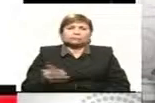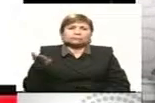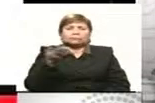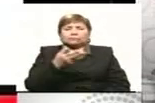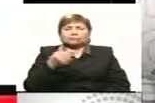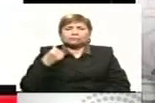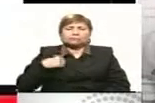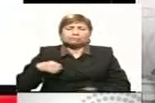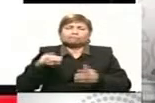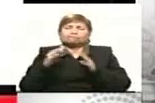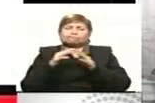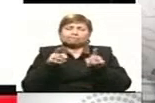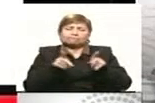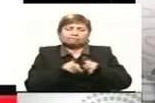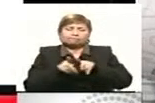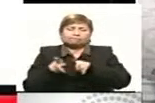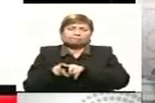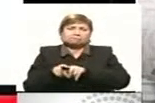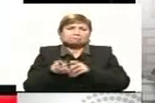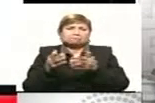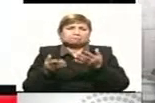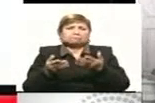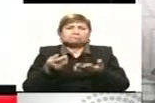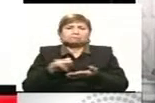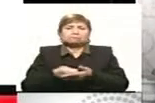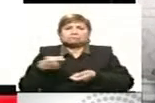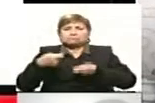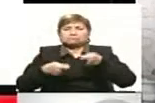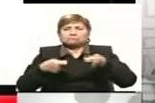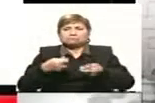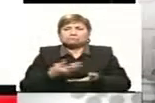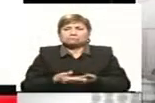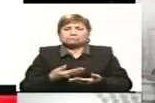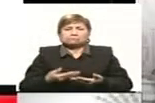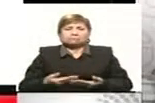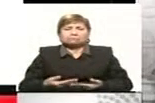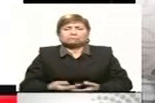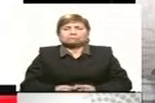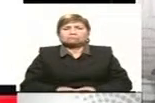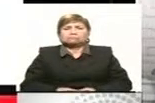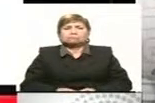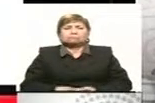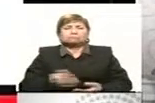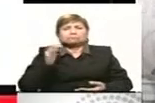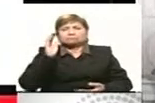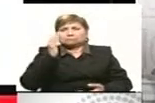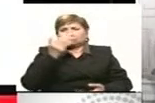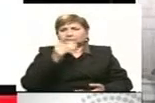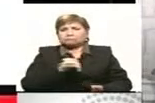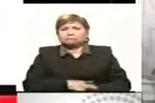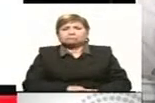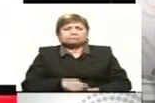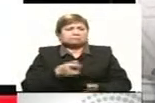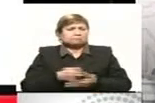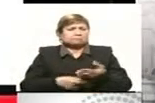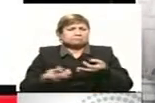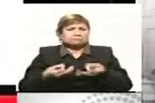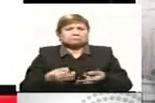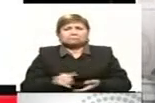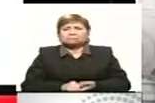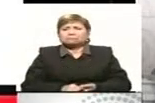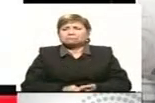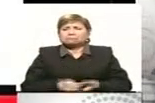¿no? Del mismo modo, hay este fondo que se llama el Fondo Invierte, que antes se llamaba Foniprel, que funciona de una manera parecida, un fondo para inversiones,